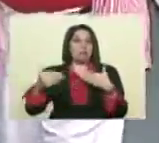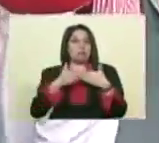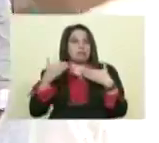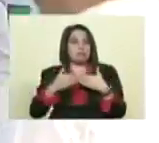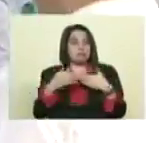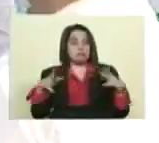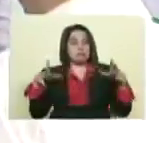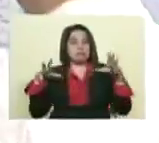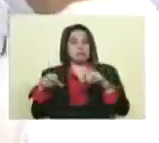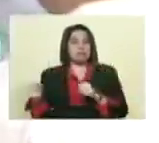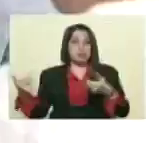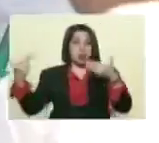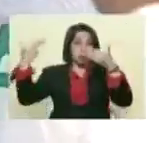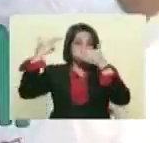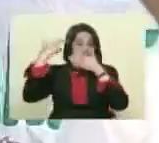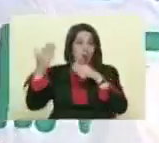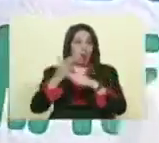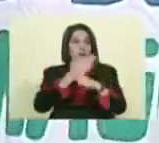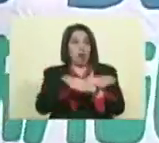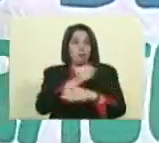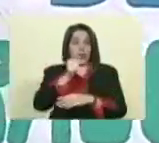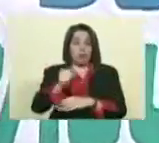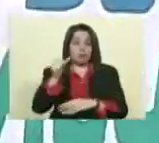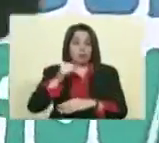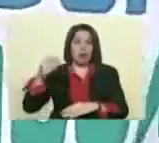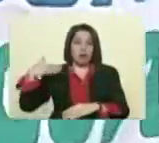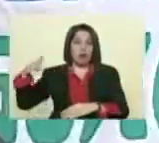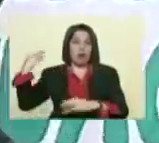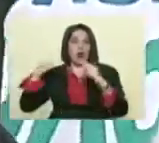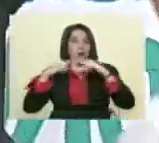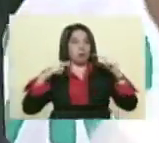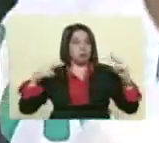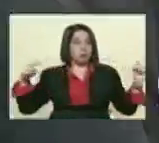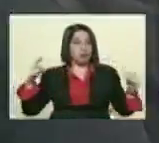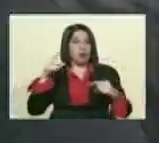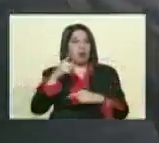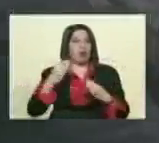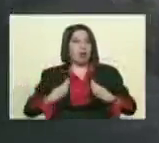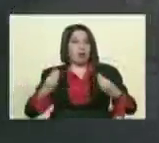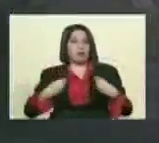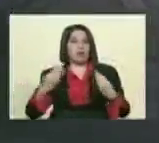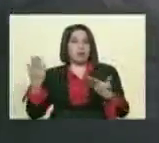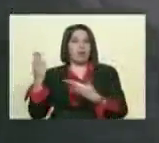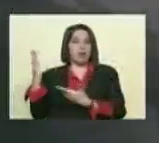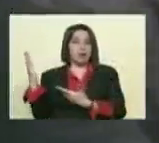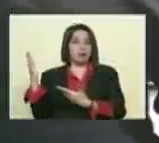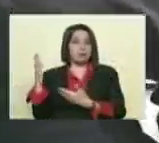Aquí están los guaraguaos. ¡Fuerte aplauso! ¡Que vivan los guaraguaos!